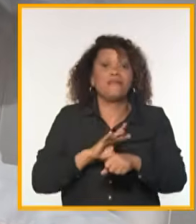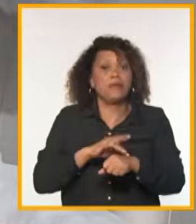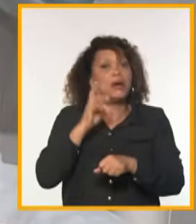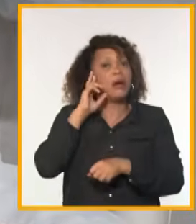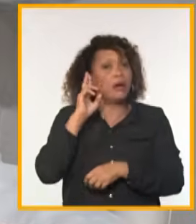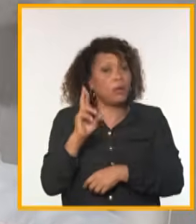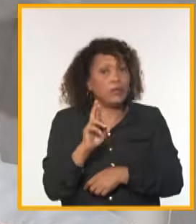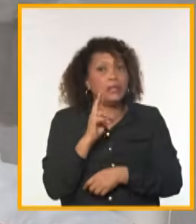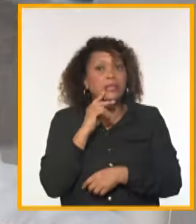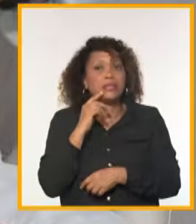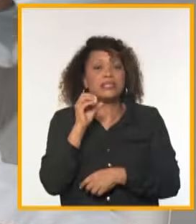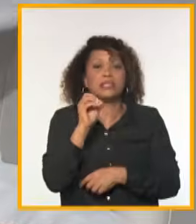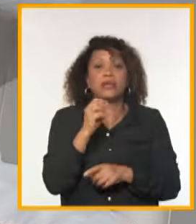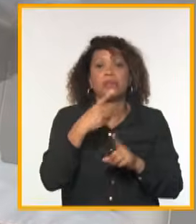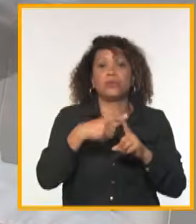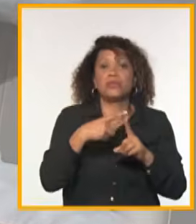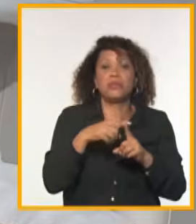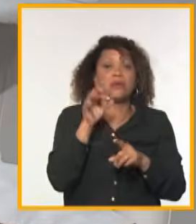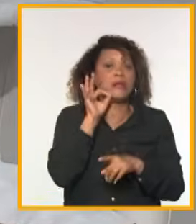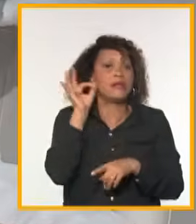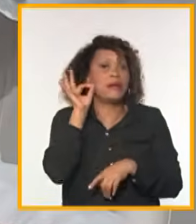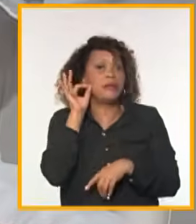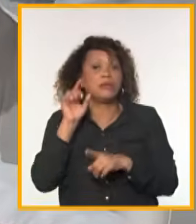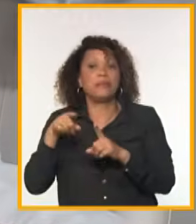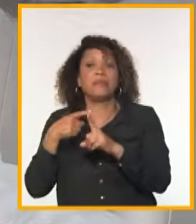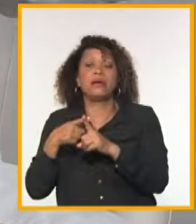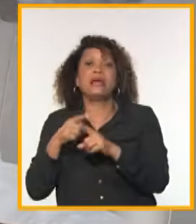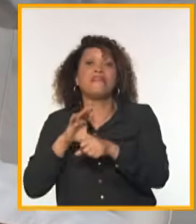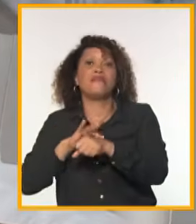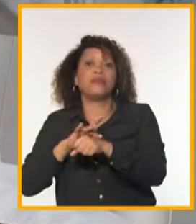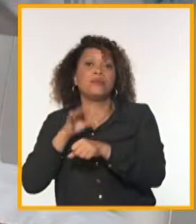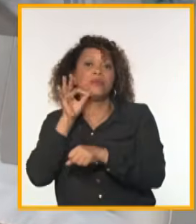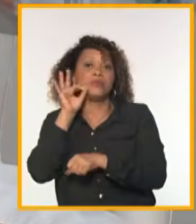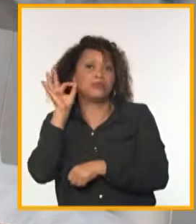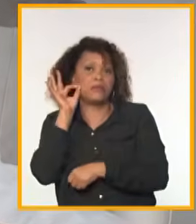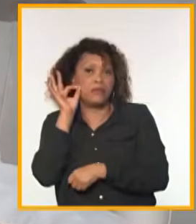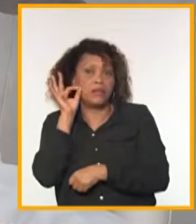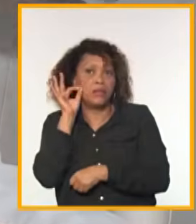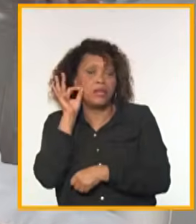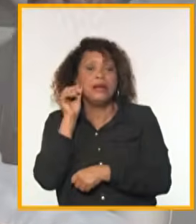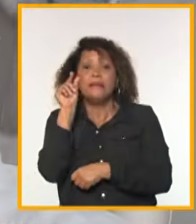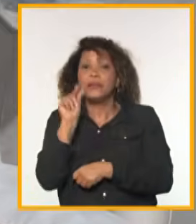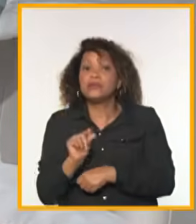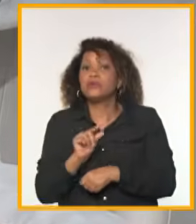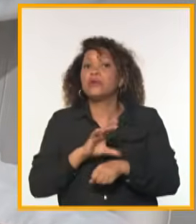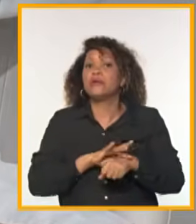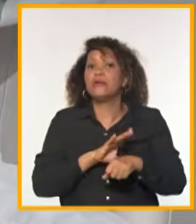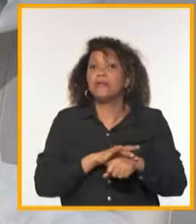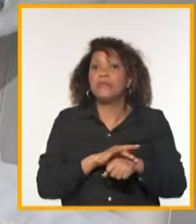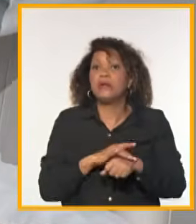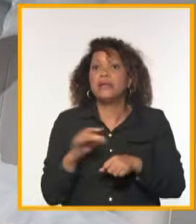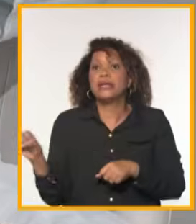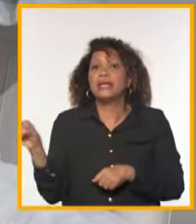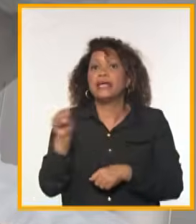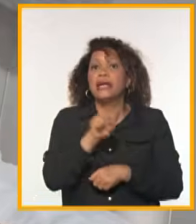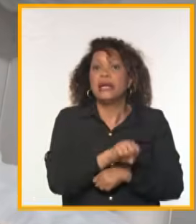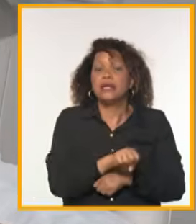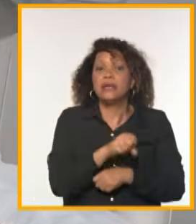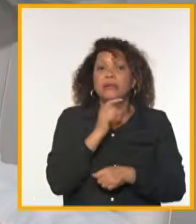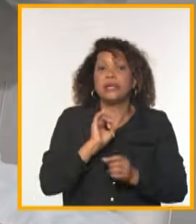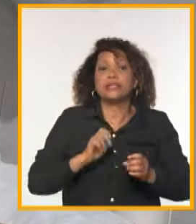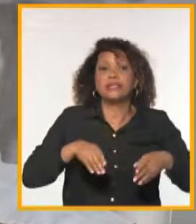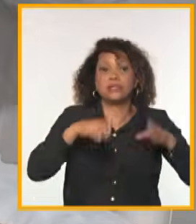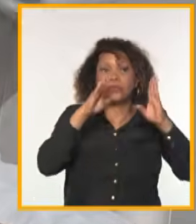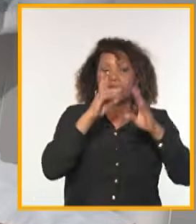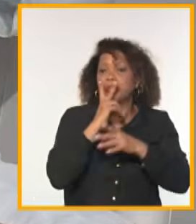es el seropositivo al VIH y otra cosa es el enfermo SIDA. Aquellos que se enfermaban iban directamente para el instituto para